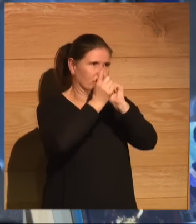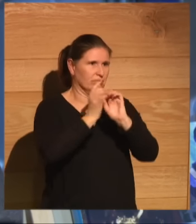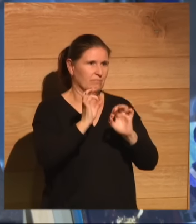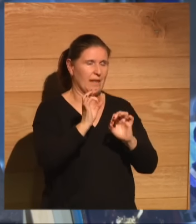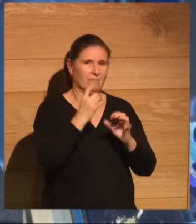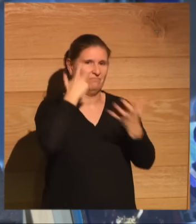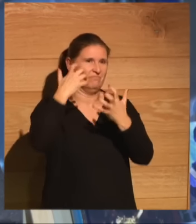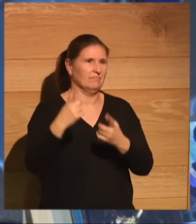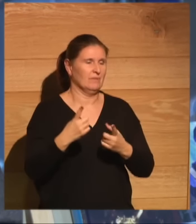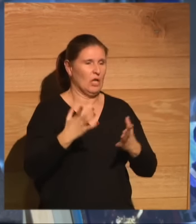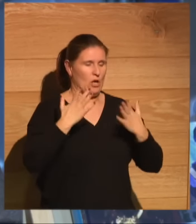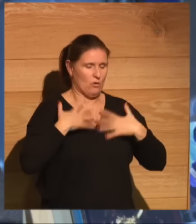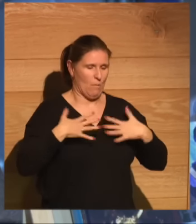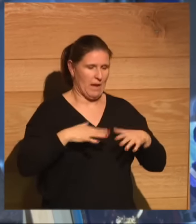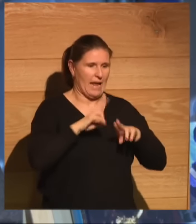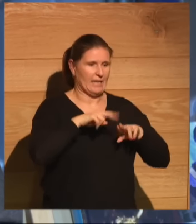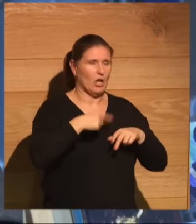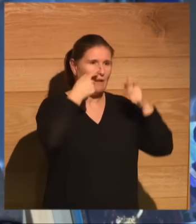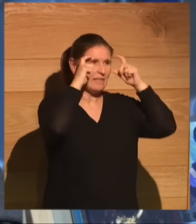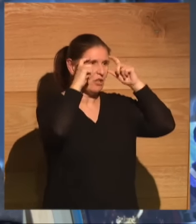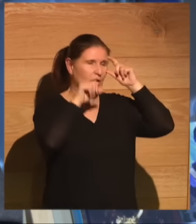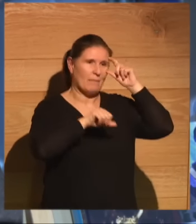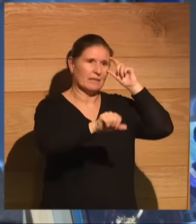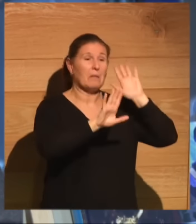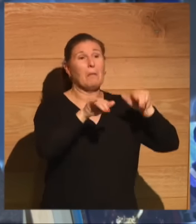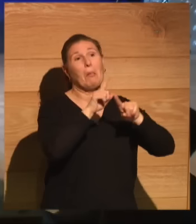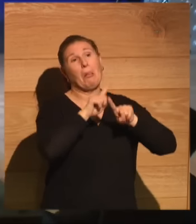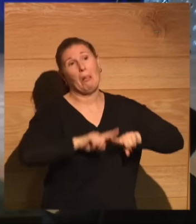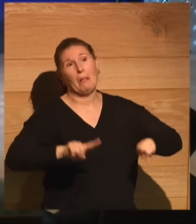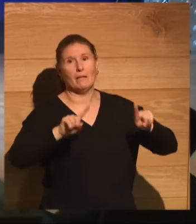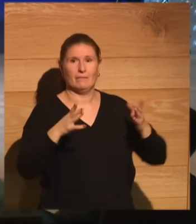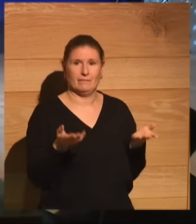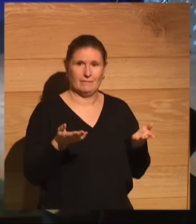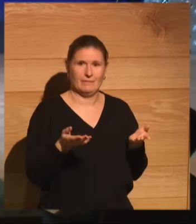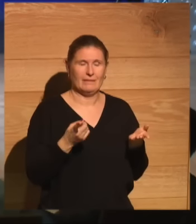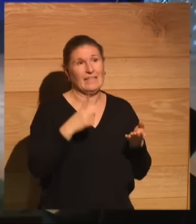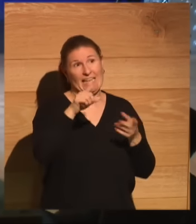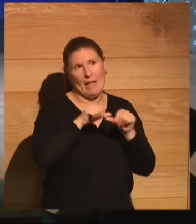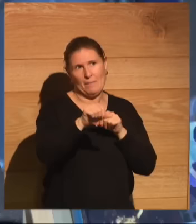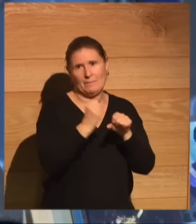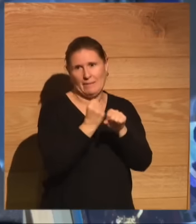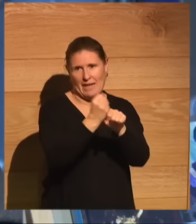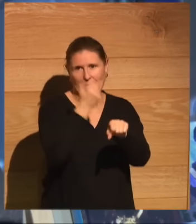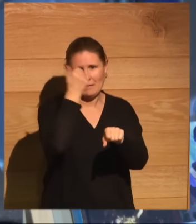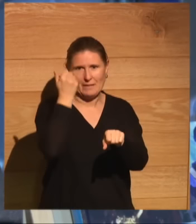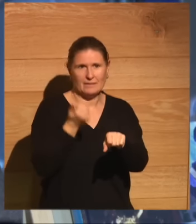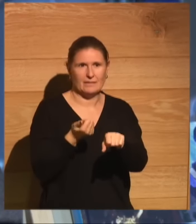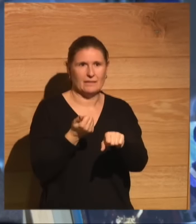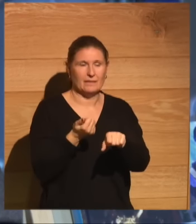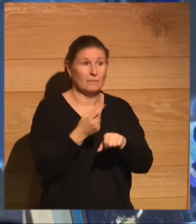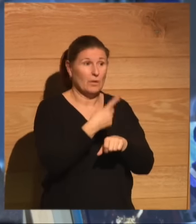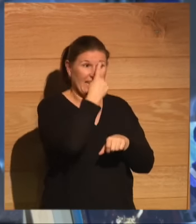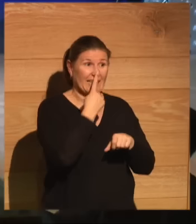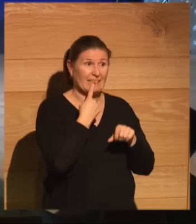Claro. Y vestir de negro y me planto unas gafas de sol y a partir de ahí, por lo menos, que pareces una rockstar. Y a partir de ahí trabajamos. Porque hay que reconocer que esa